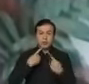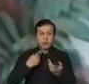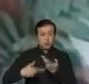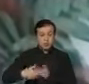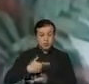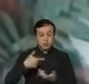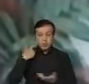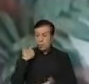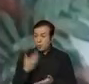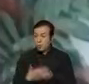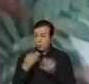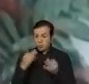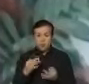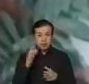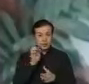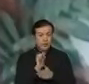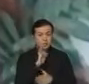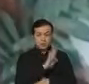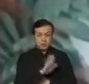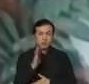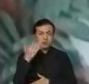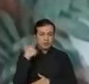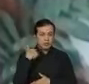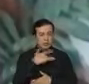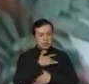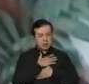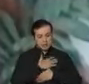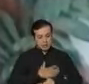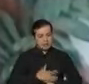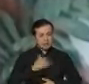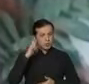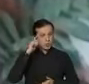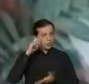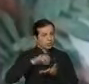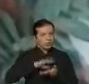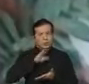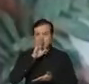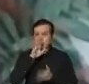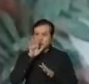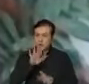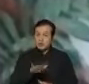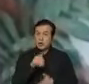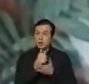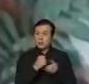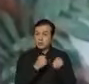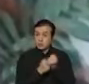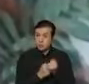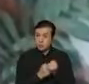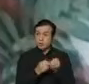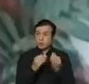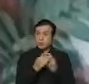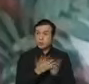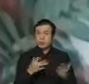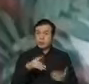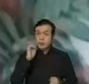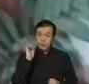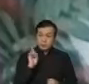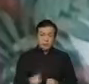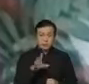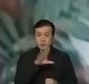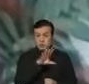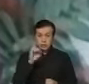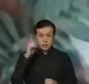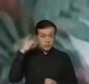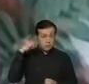Los ecuatorianos tienen en su bolsillo la tranquilidad de que este gobierno les ha ahorrado, esto es importante, 1.500